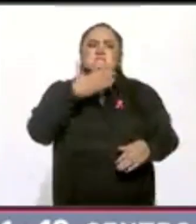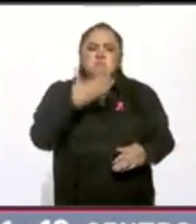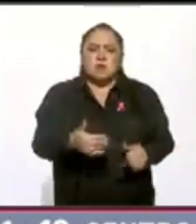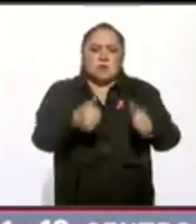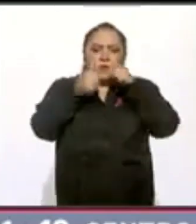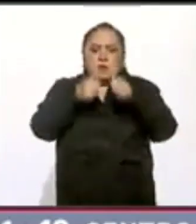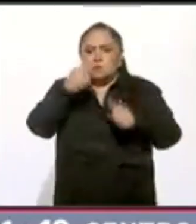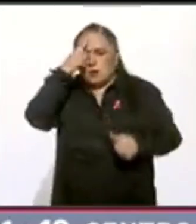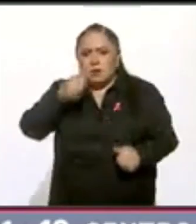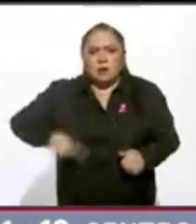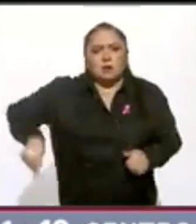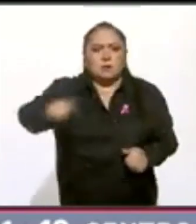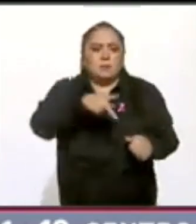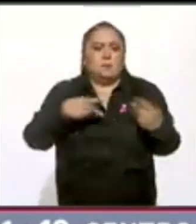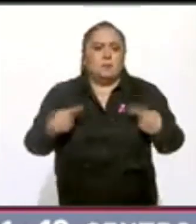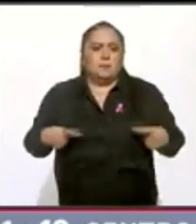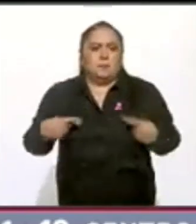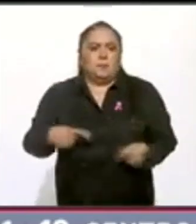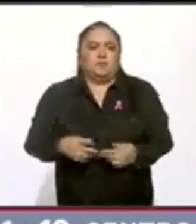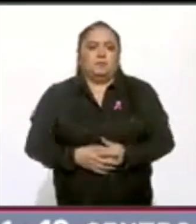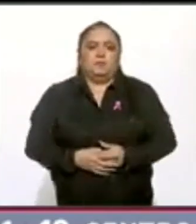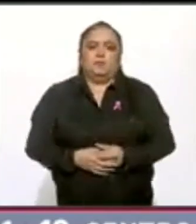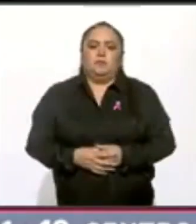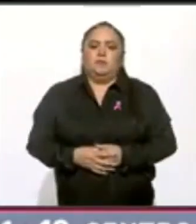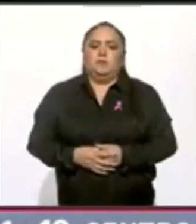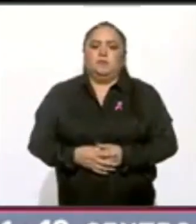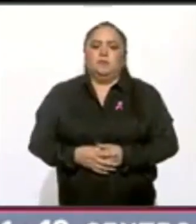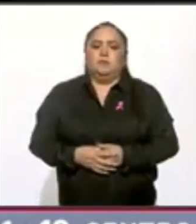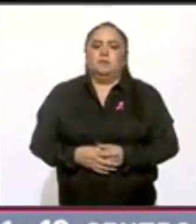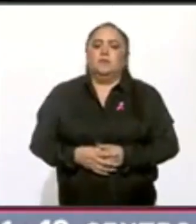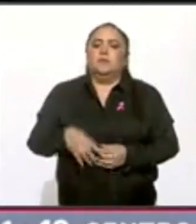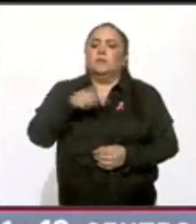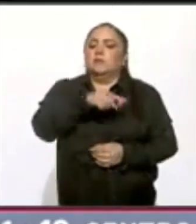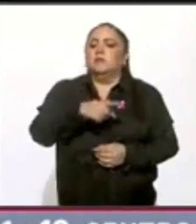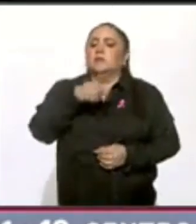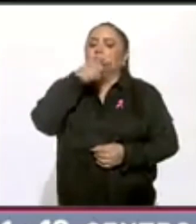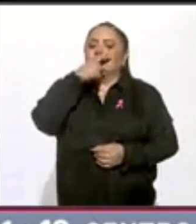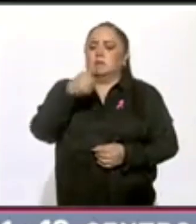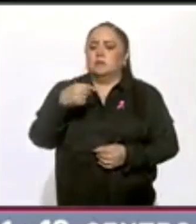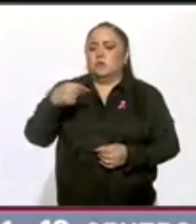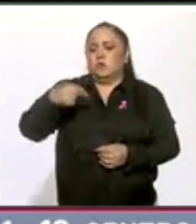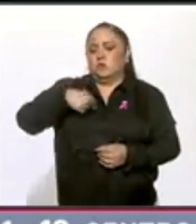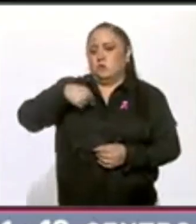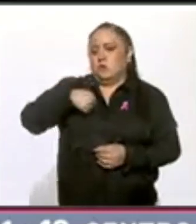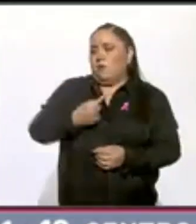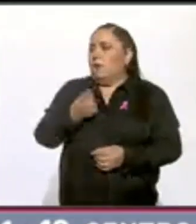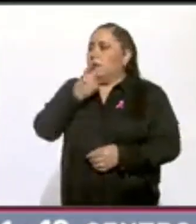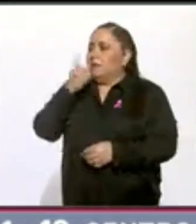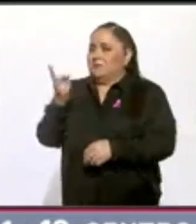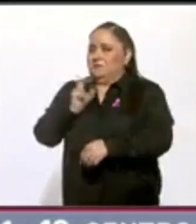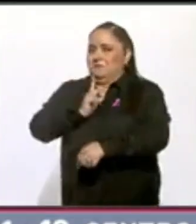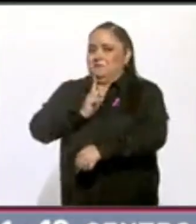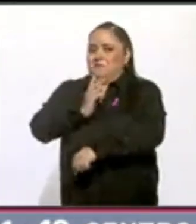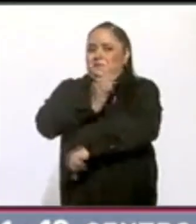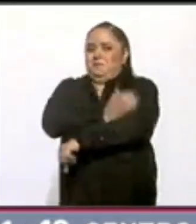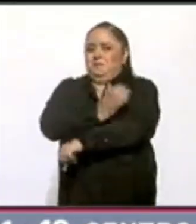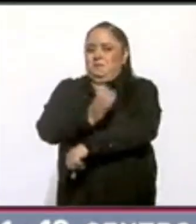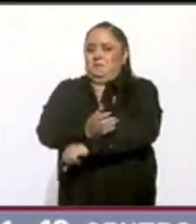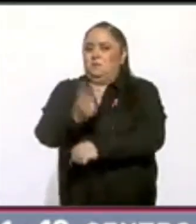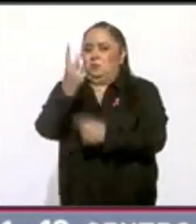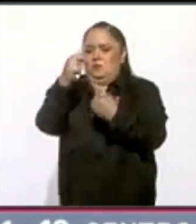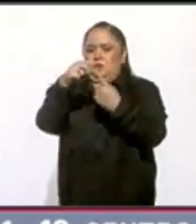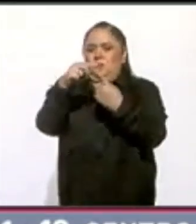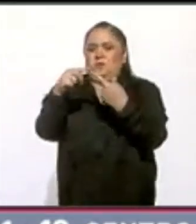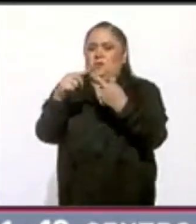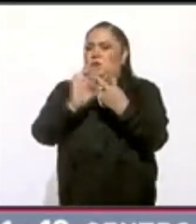a la ciudadanía en su día a día? Bueno, yo le digo a mis compañeros dos cosas,